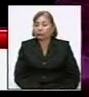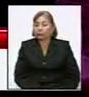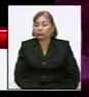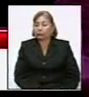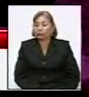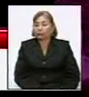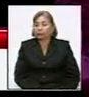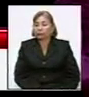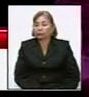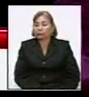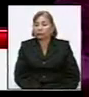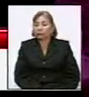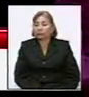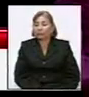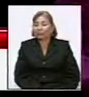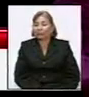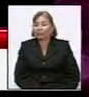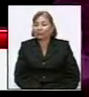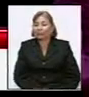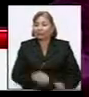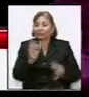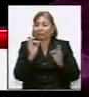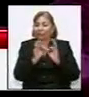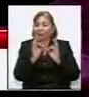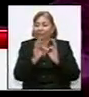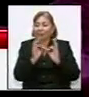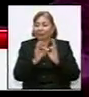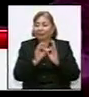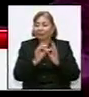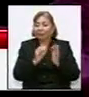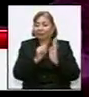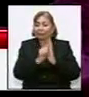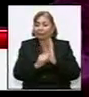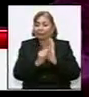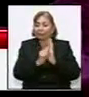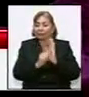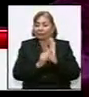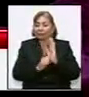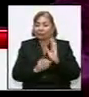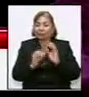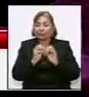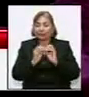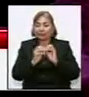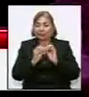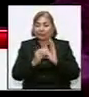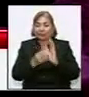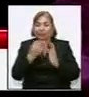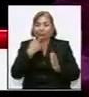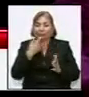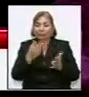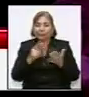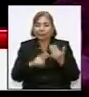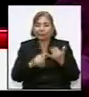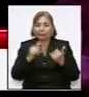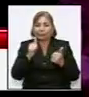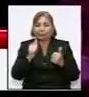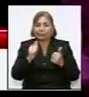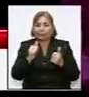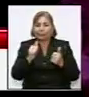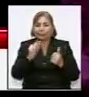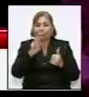ya vamos a vamos a precisar los artículos con cargo a redacción siendo los siguientes el artículo